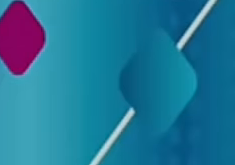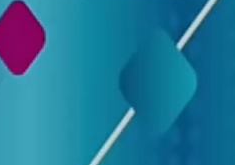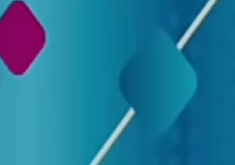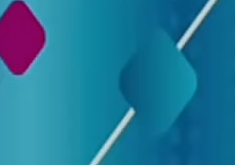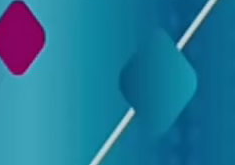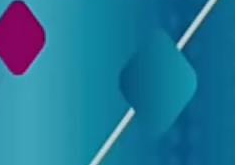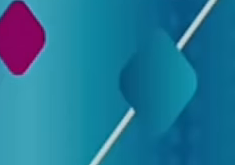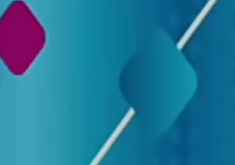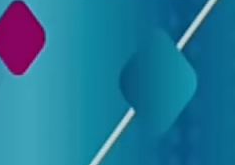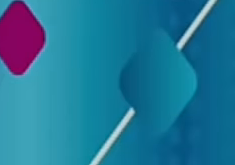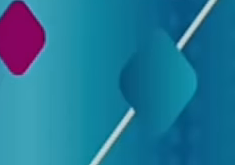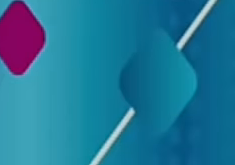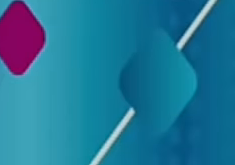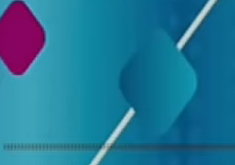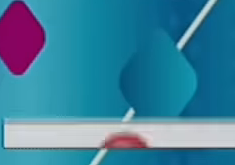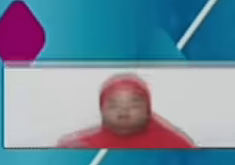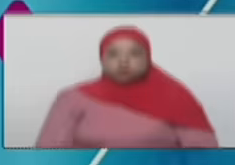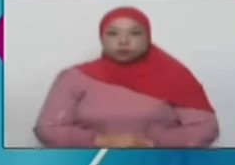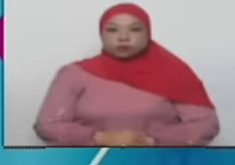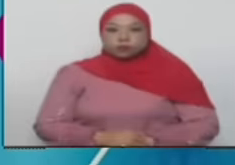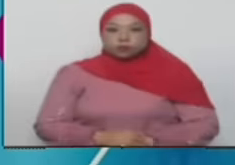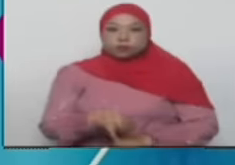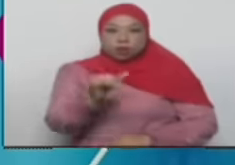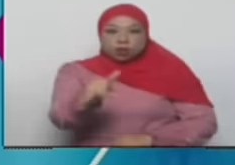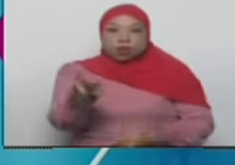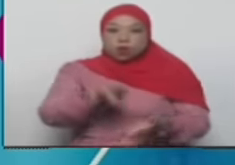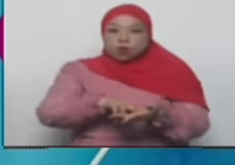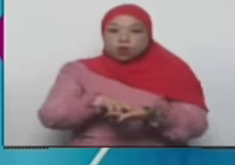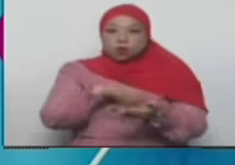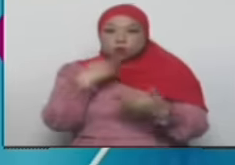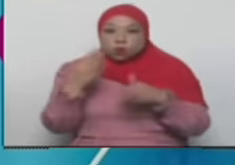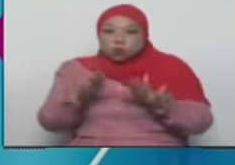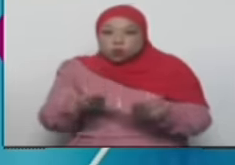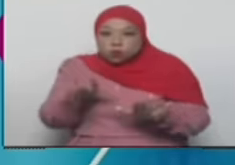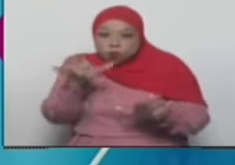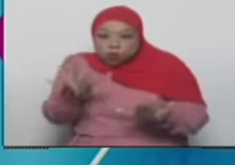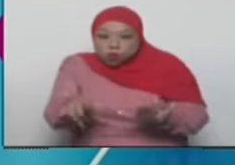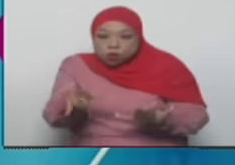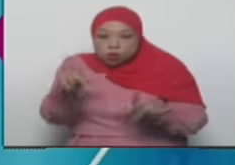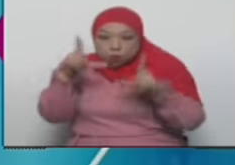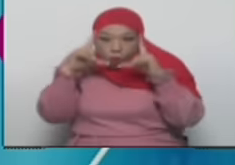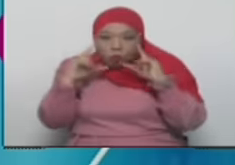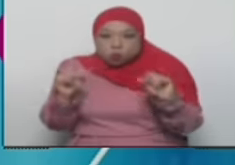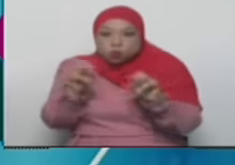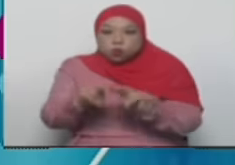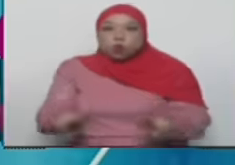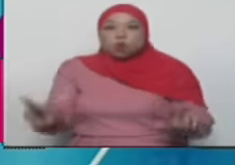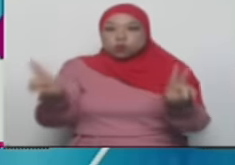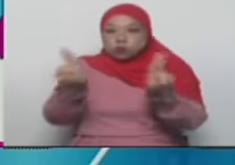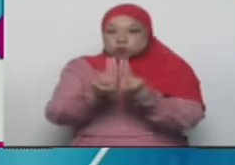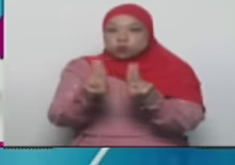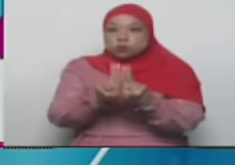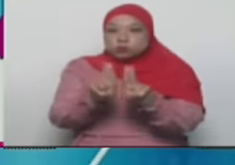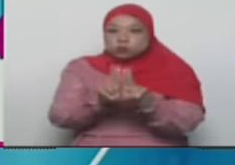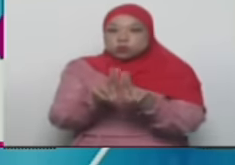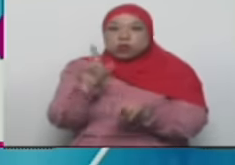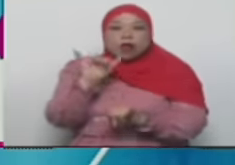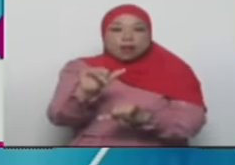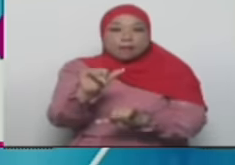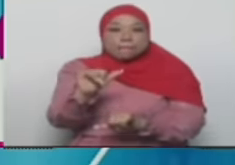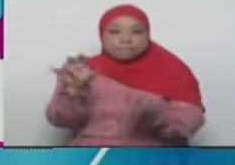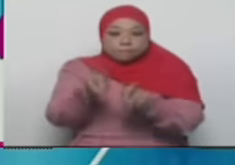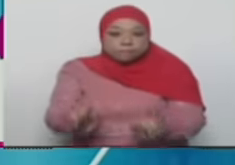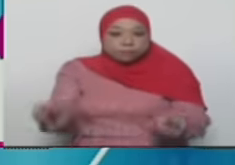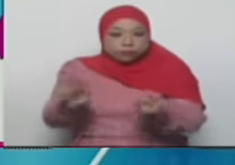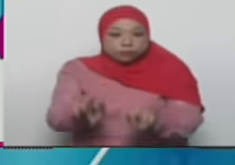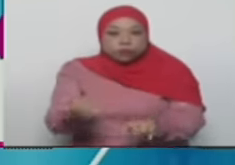ataques cibernéticos al CNE. A los restos mortales del panel de expertos de la ONU los pusieron a decir la misma